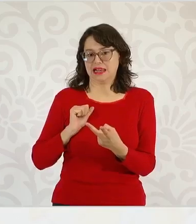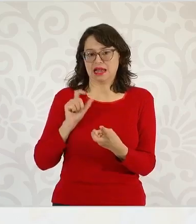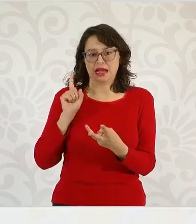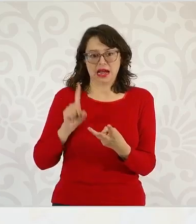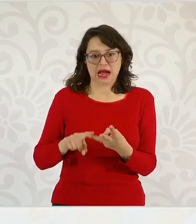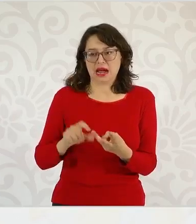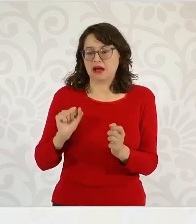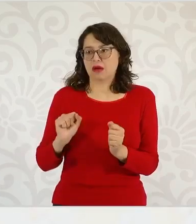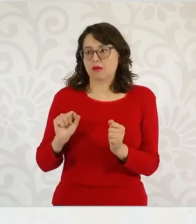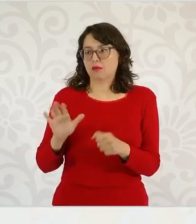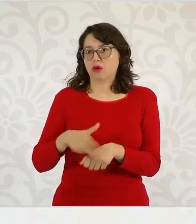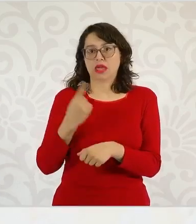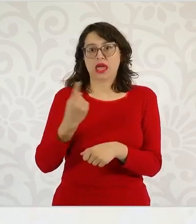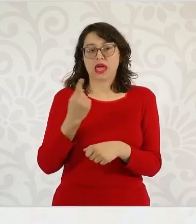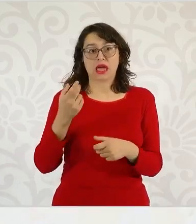decir, distintas